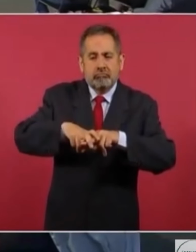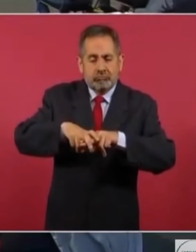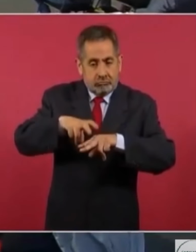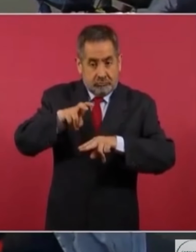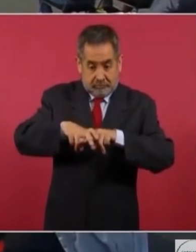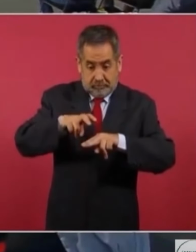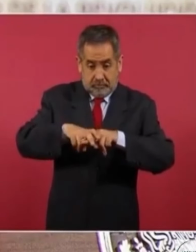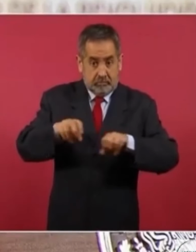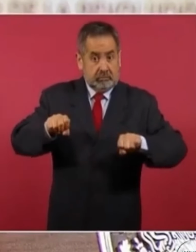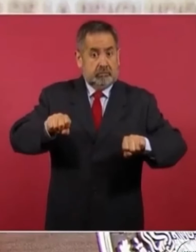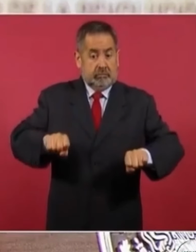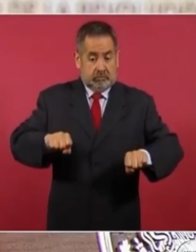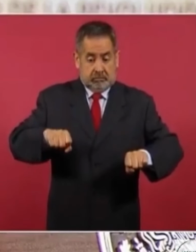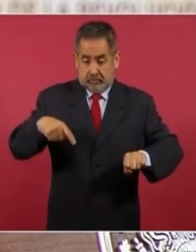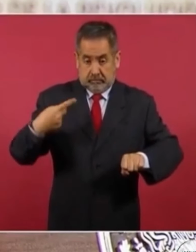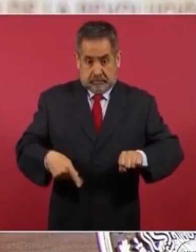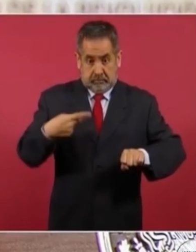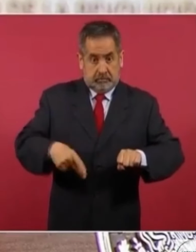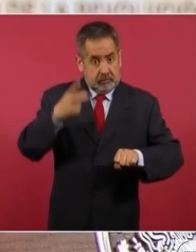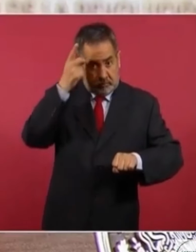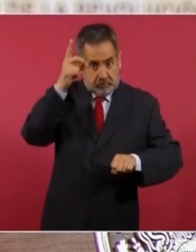en una curul